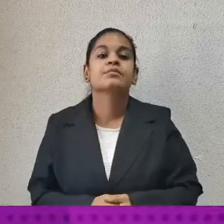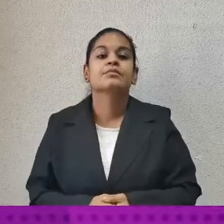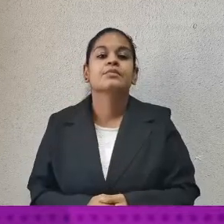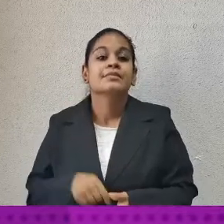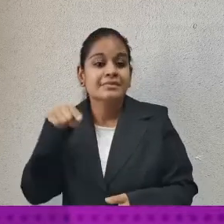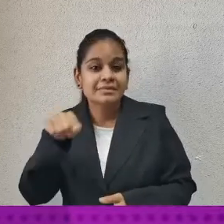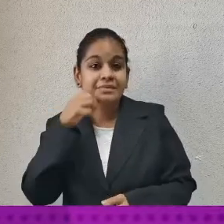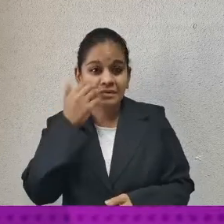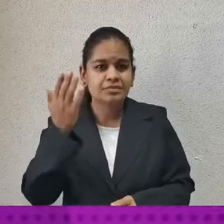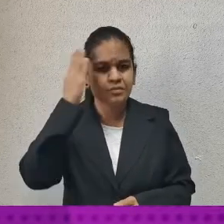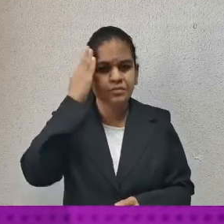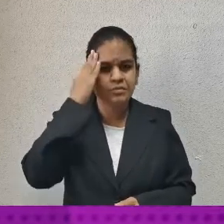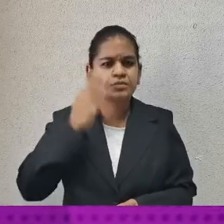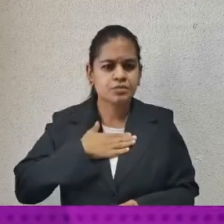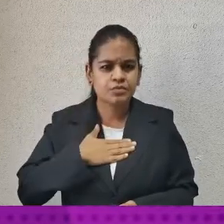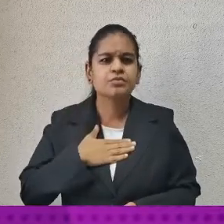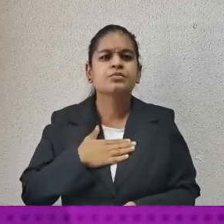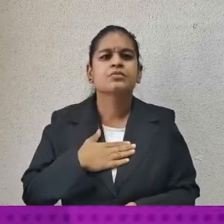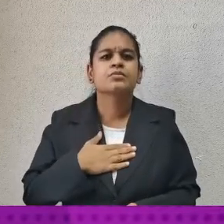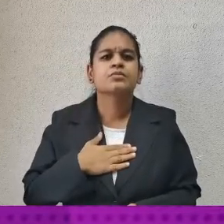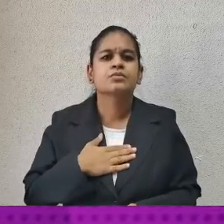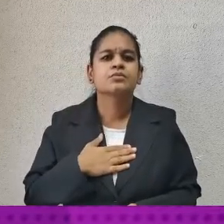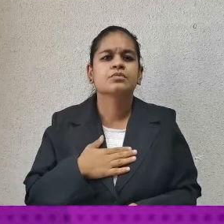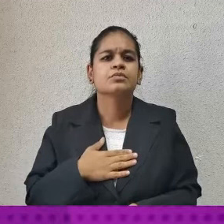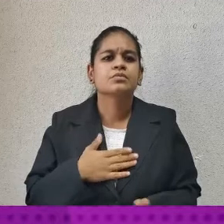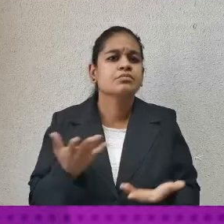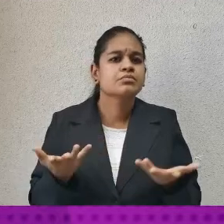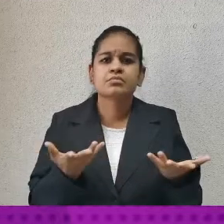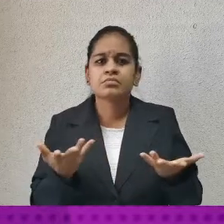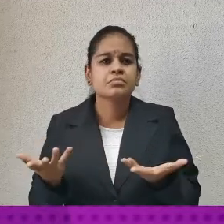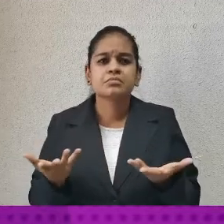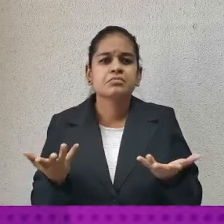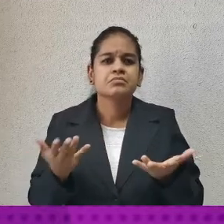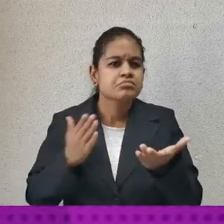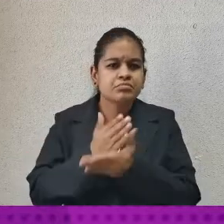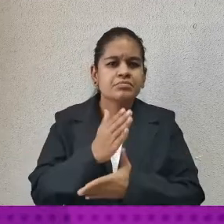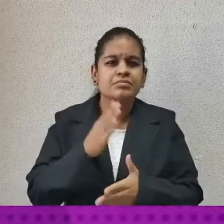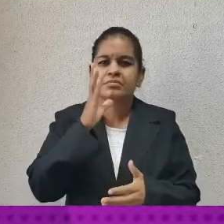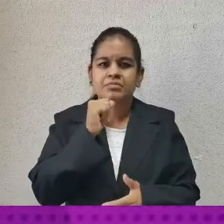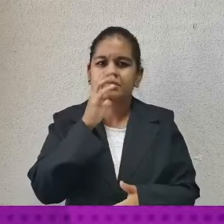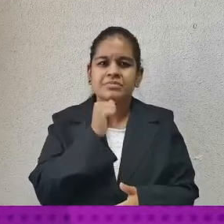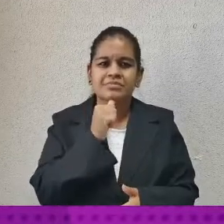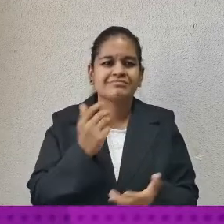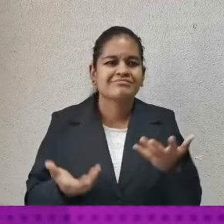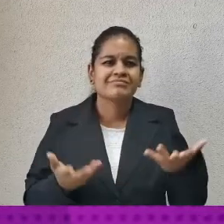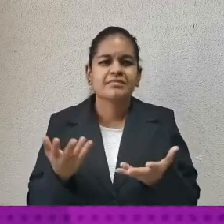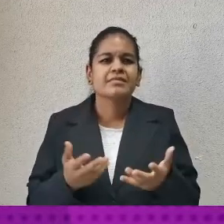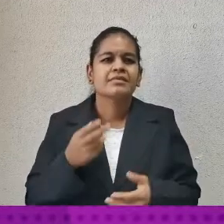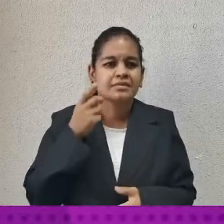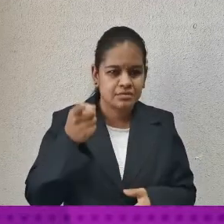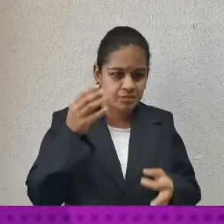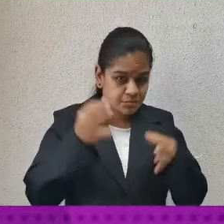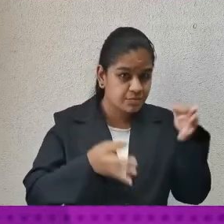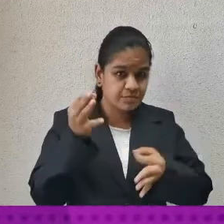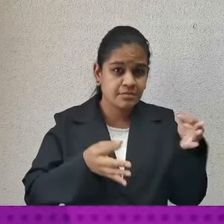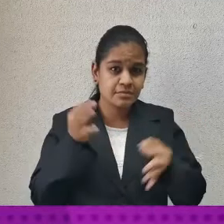participar como dirigente de ese partido y se le niega el acceso, puede ocurrir a través de los juicios ciudadanos para poder hacer